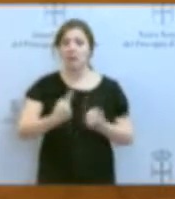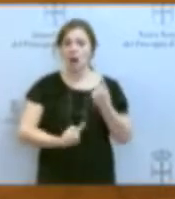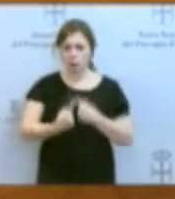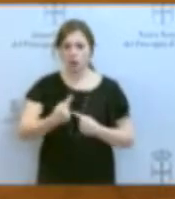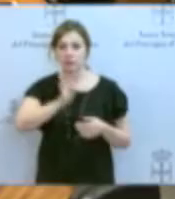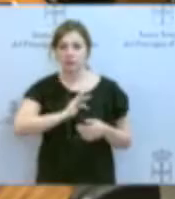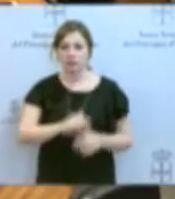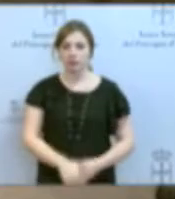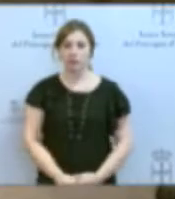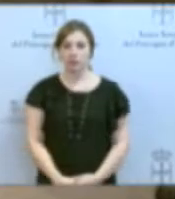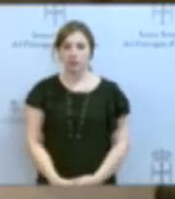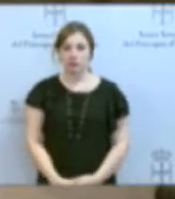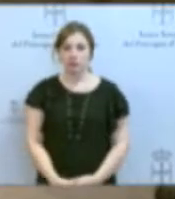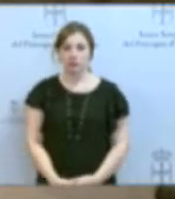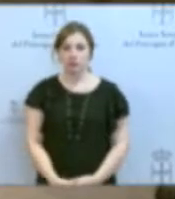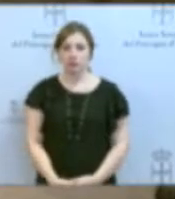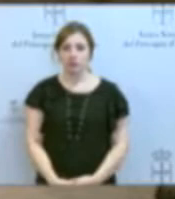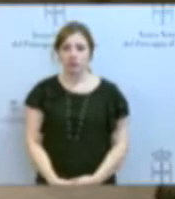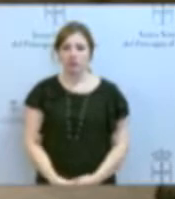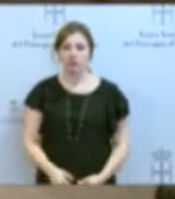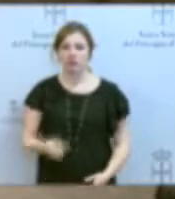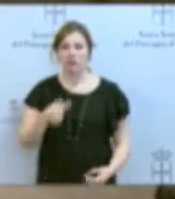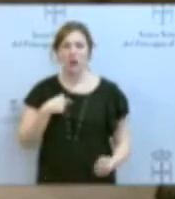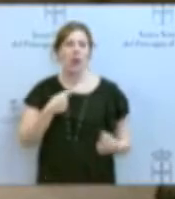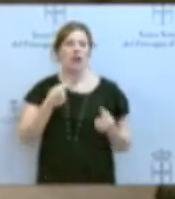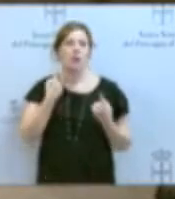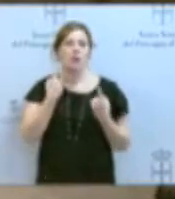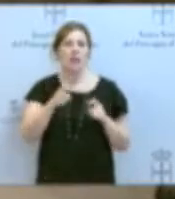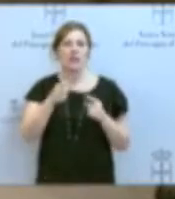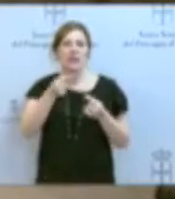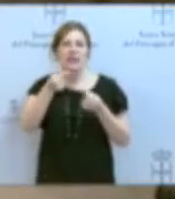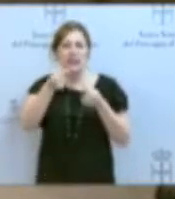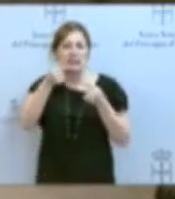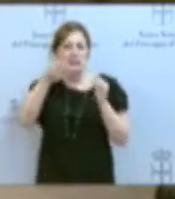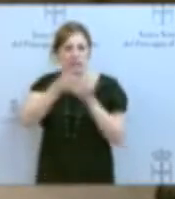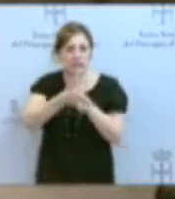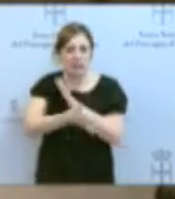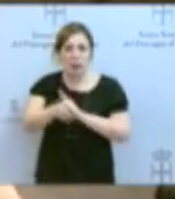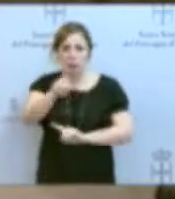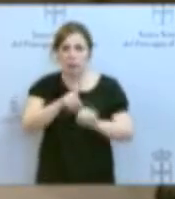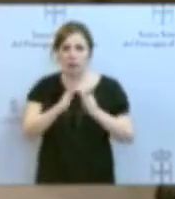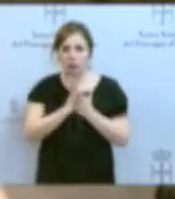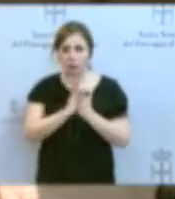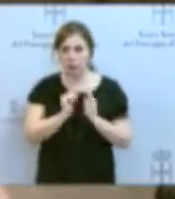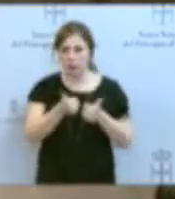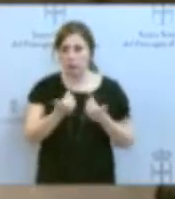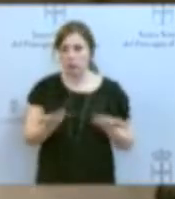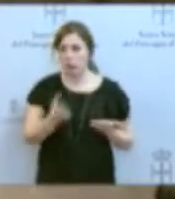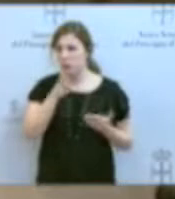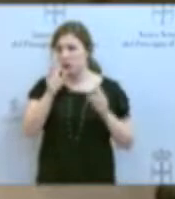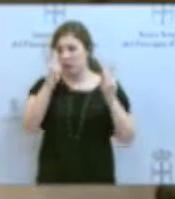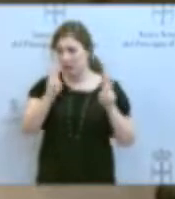a denunciar. No voy a entrar al detalle de los problemas de inicio de curso porque, afortunadamente, en este caso es una materia que ya he